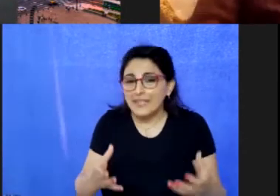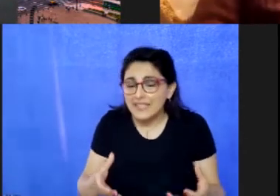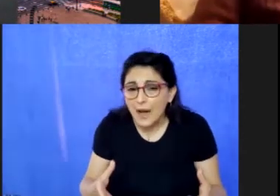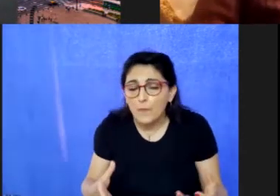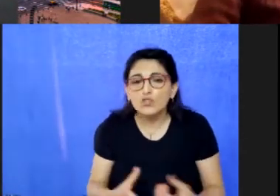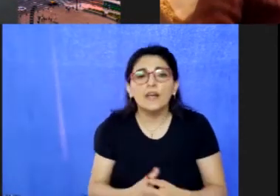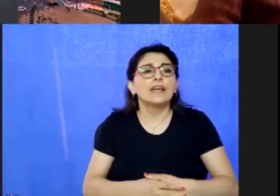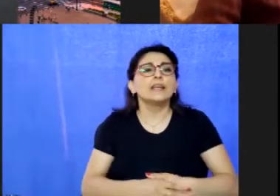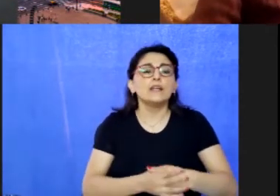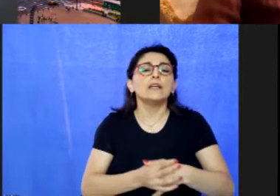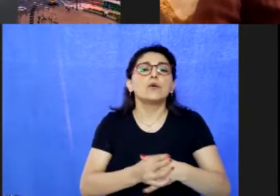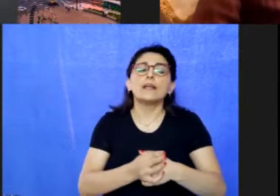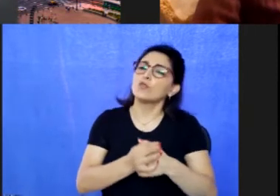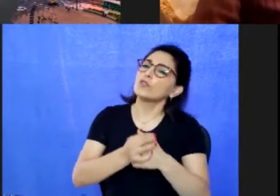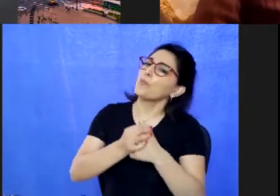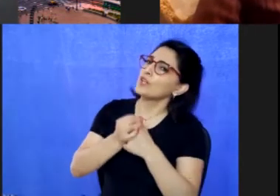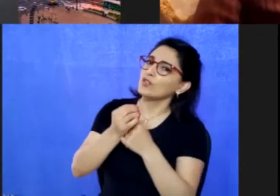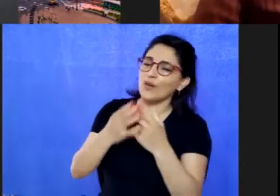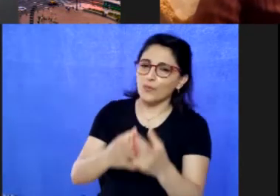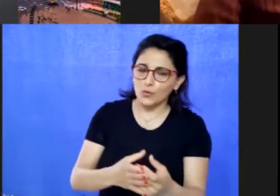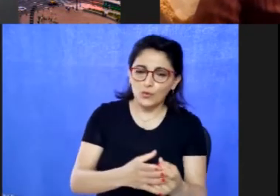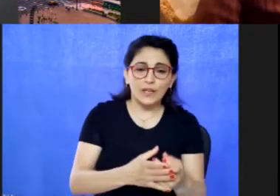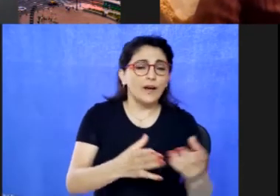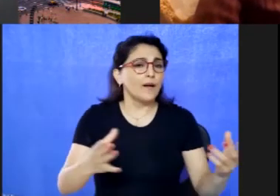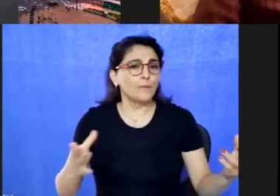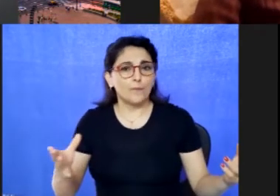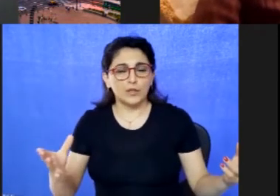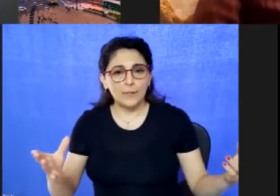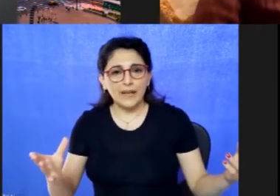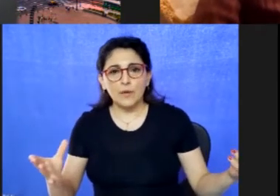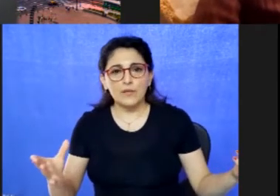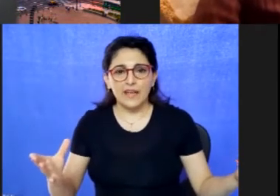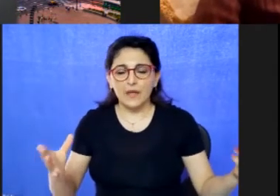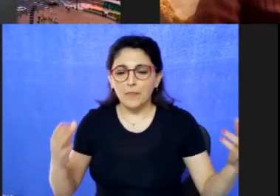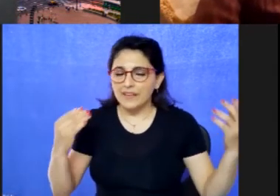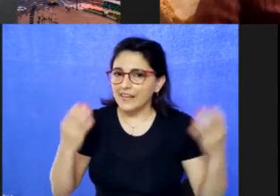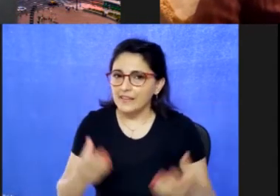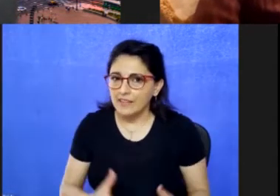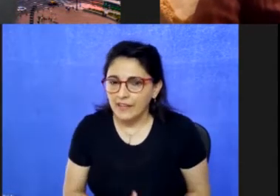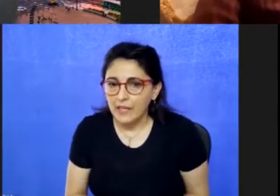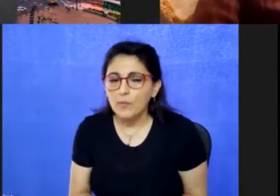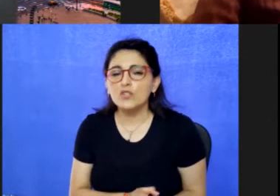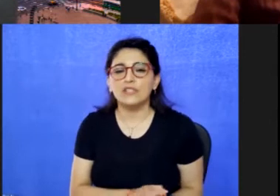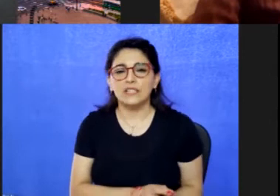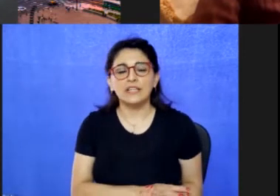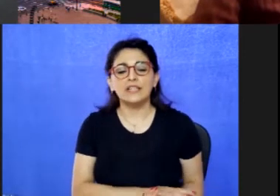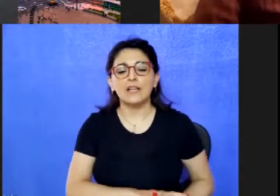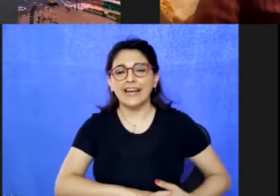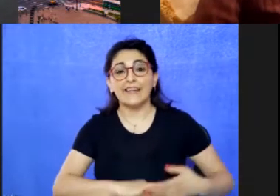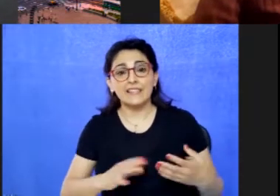lo pasamos y cuáles son nuestros proyectos a futuro. Por otra parte, vamos a despedir a la gente que queremos